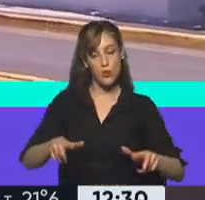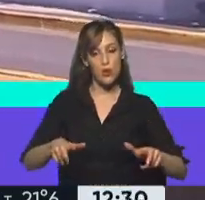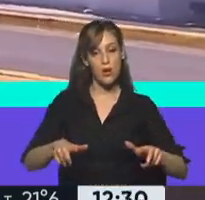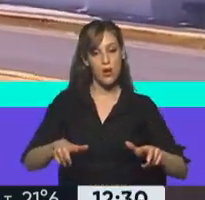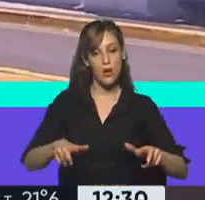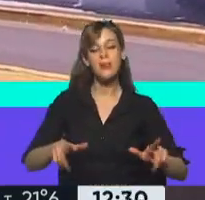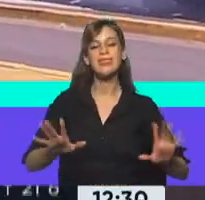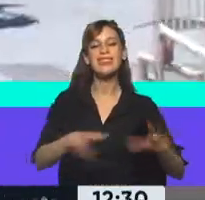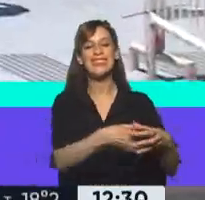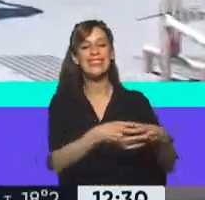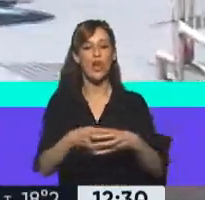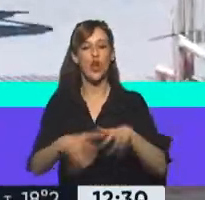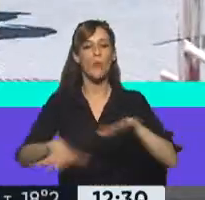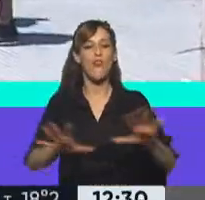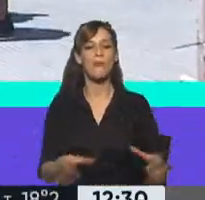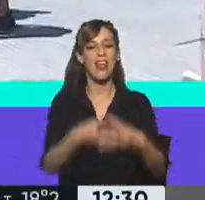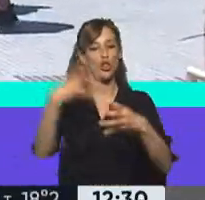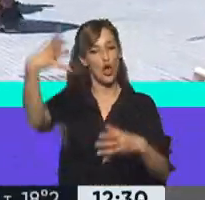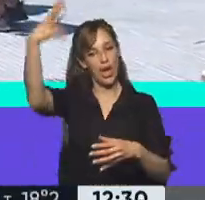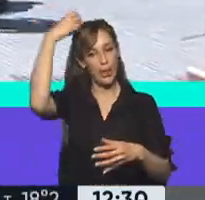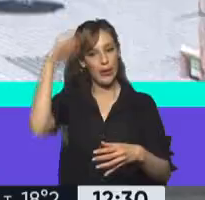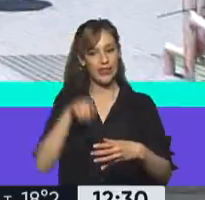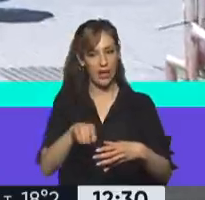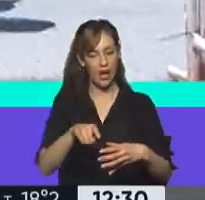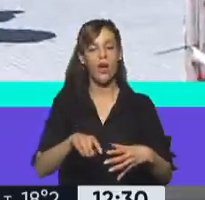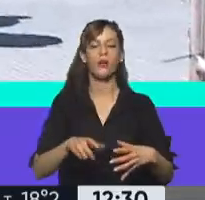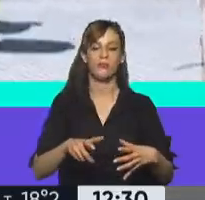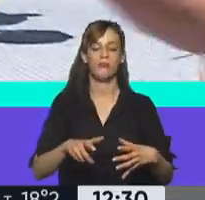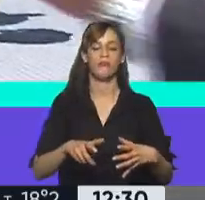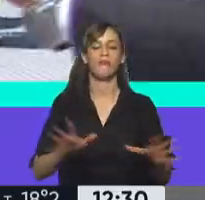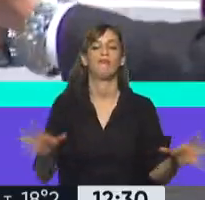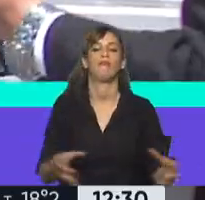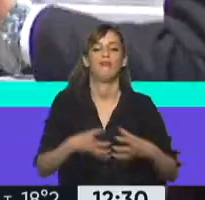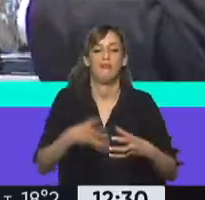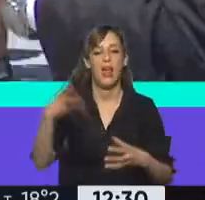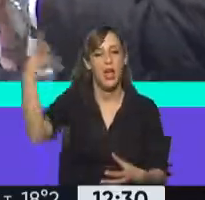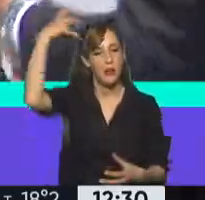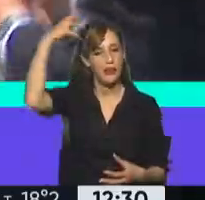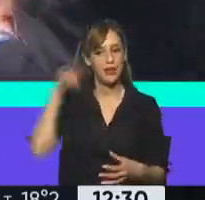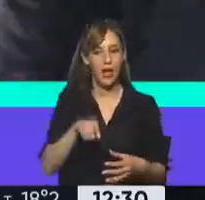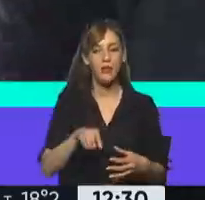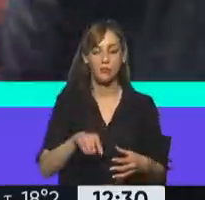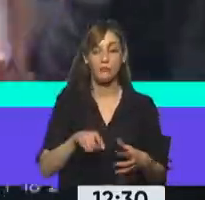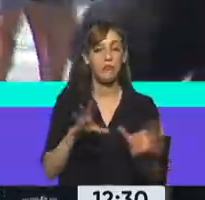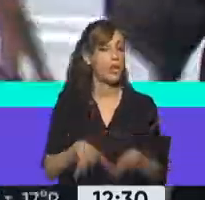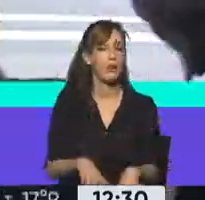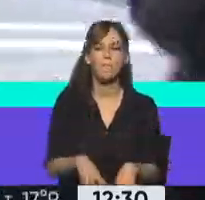sector del movimiento Evita, de la juventud del movimiento Evita, que desde muy temprano se han acercado